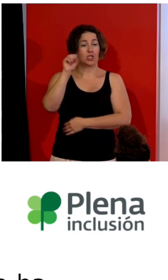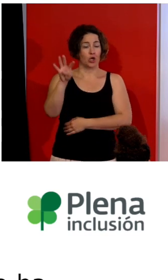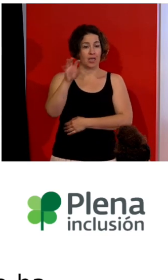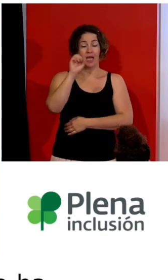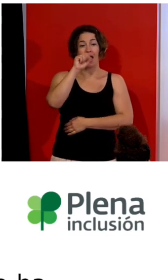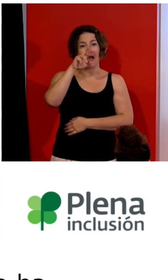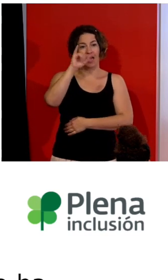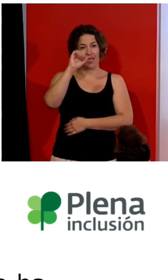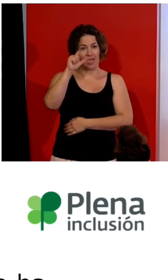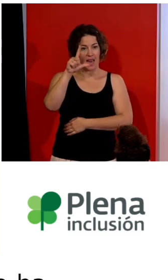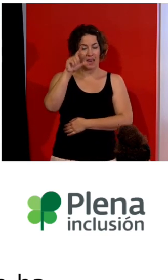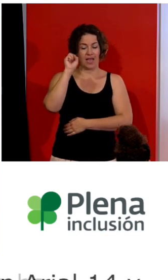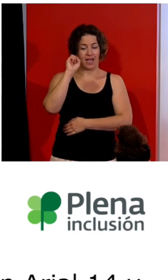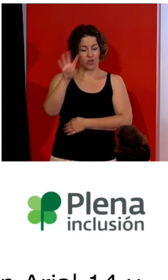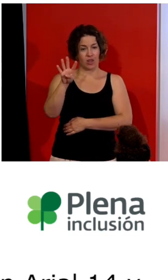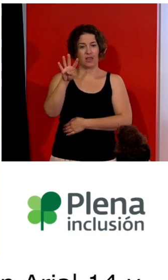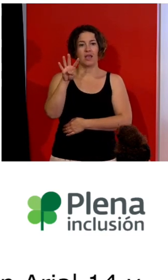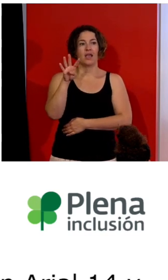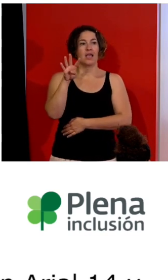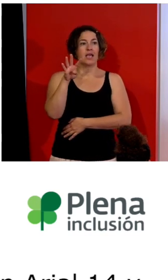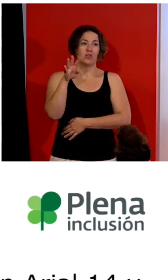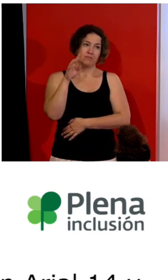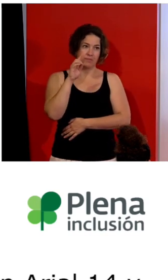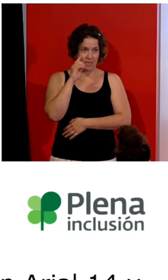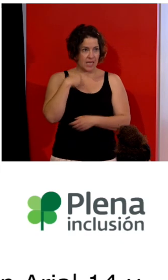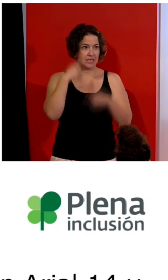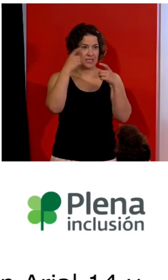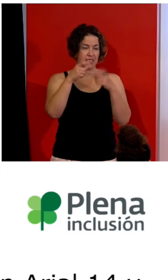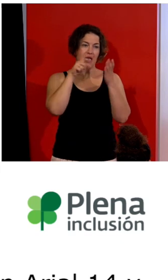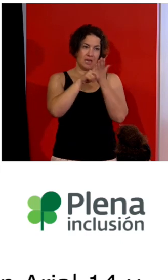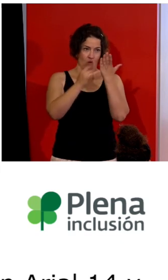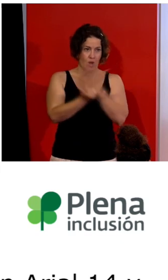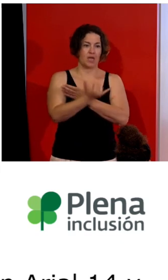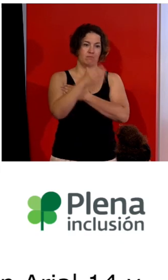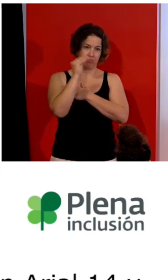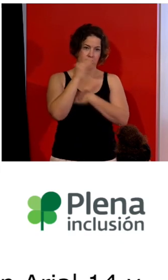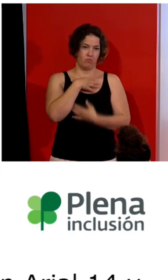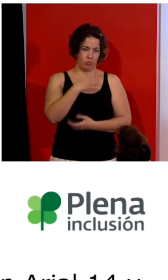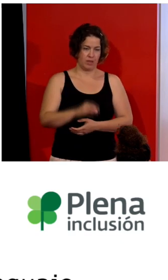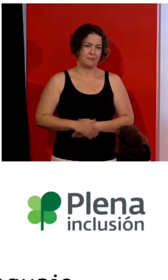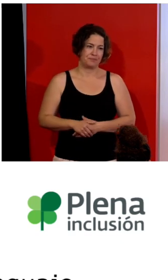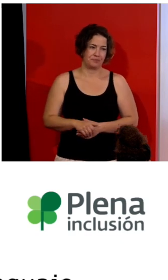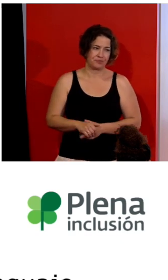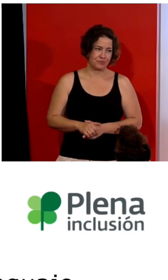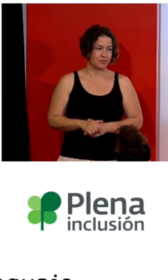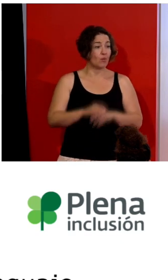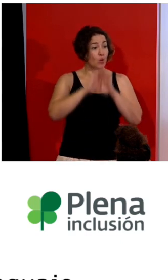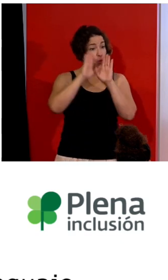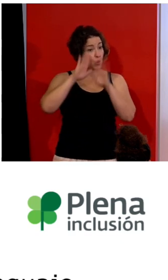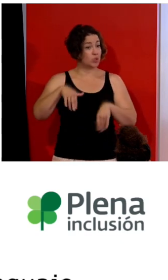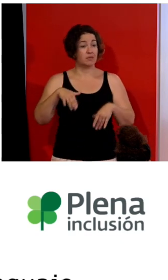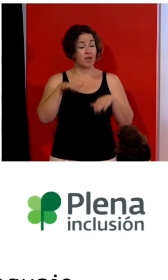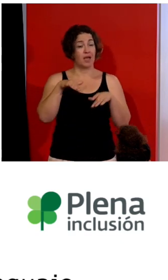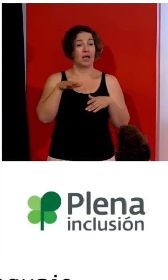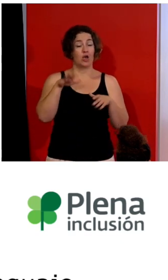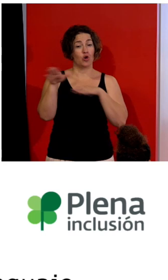el lenguaje sea un lenguaje comprensivo. De la última convocatoria, de lo que